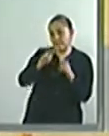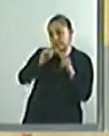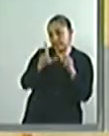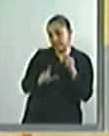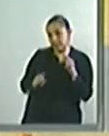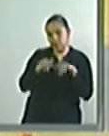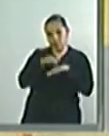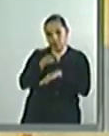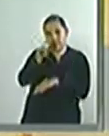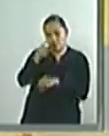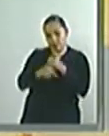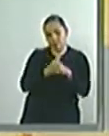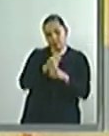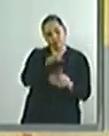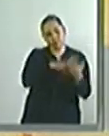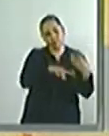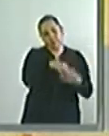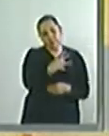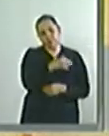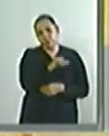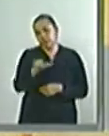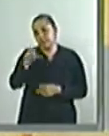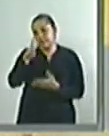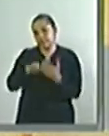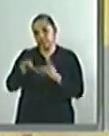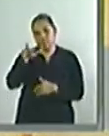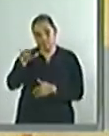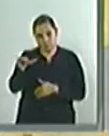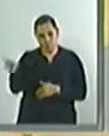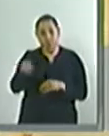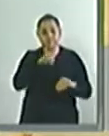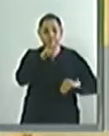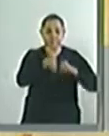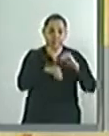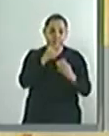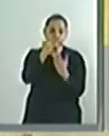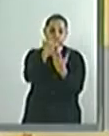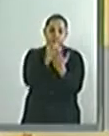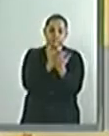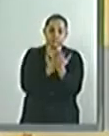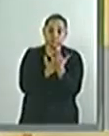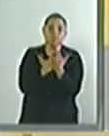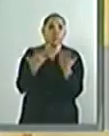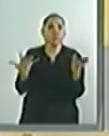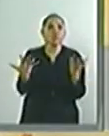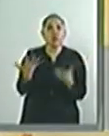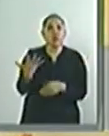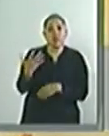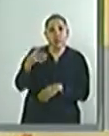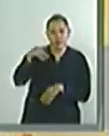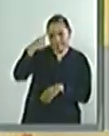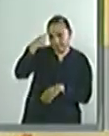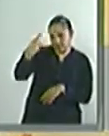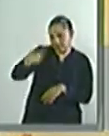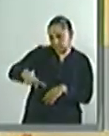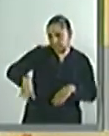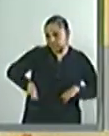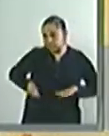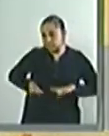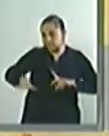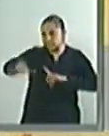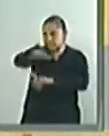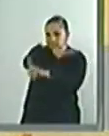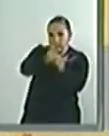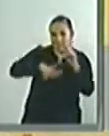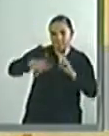2014 2018 considera que dadas las condiciones ambientales y de explotación